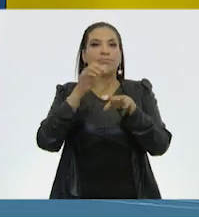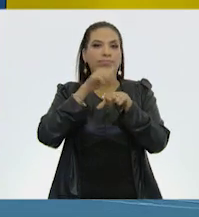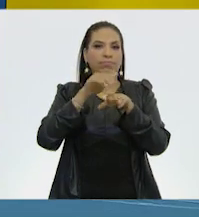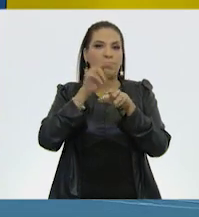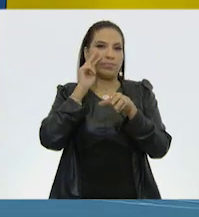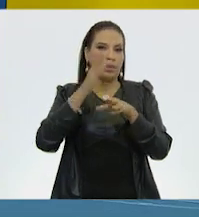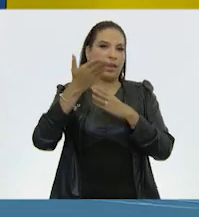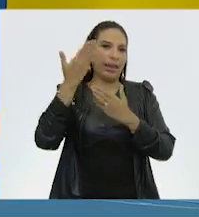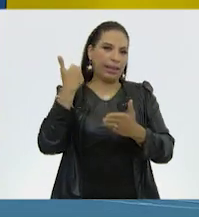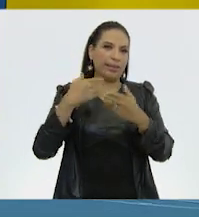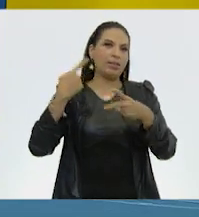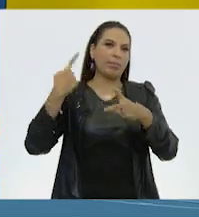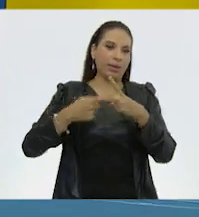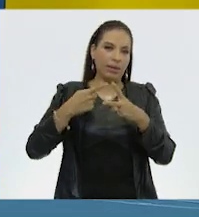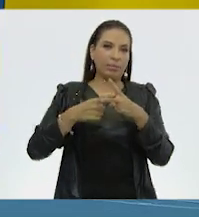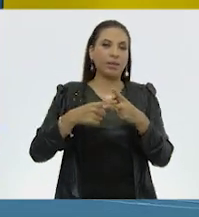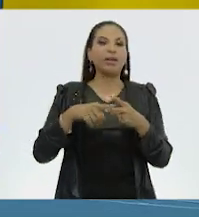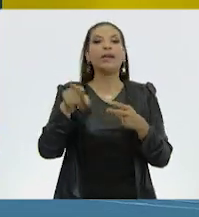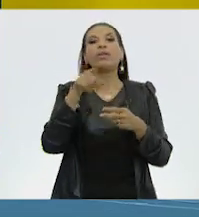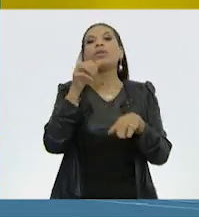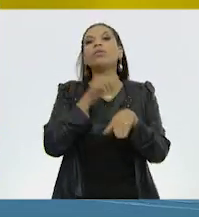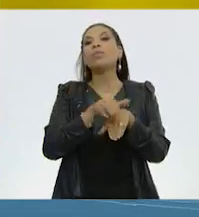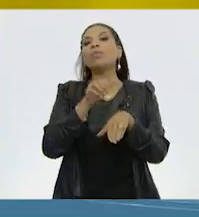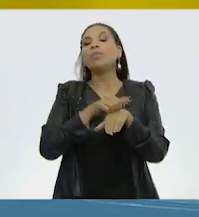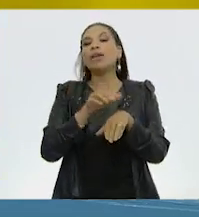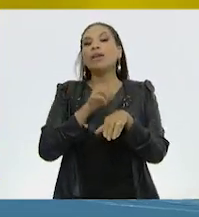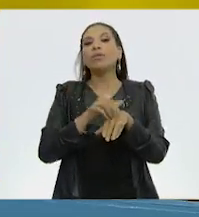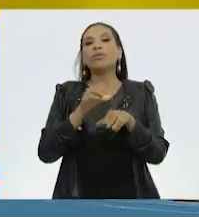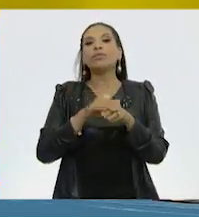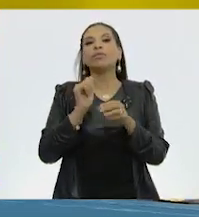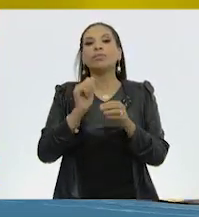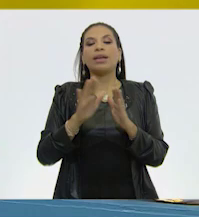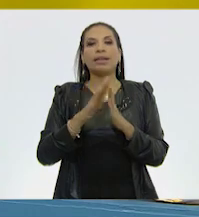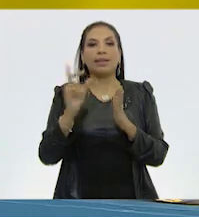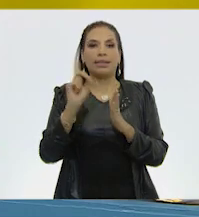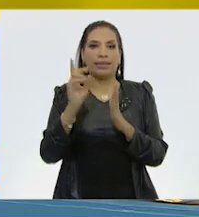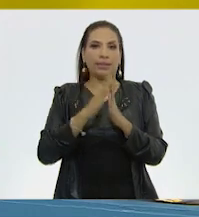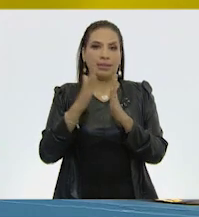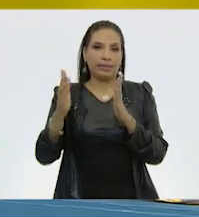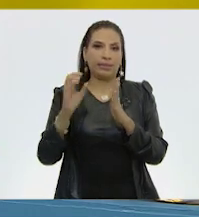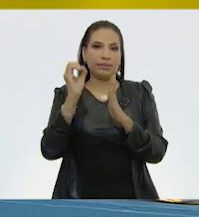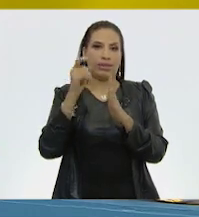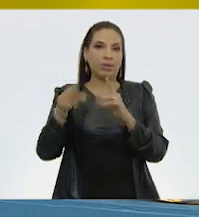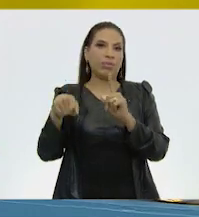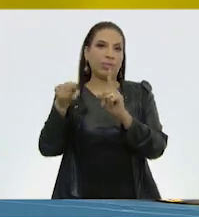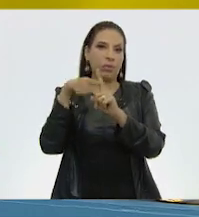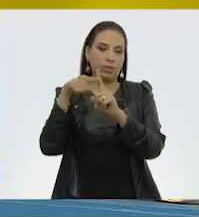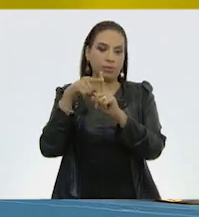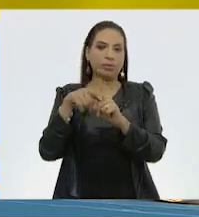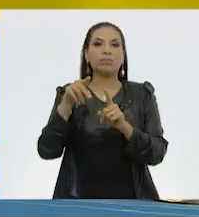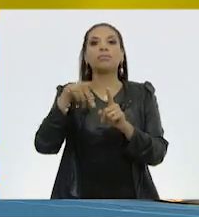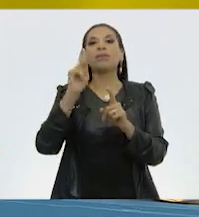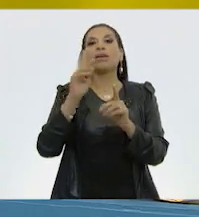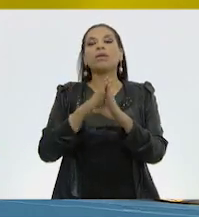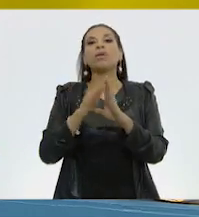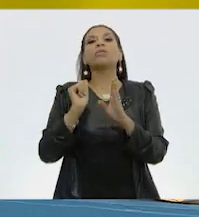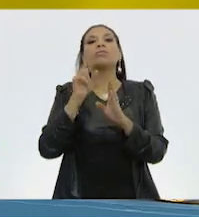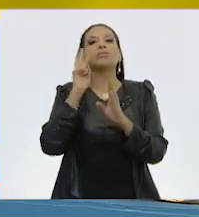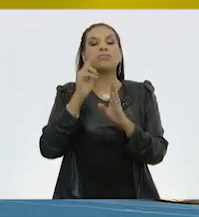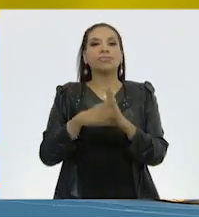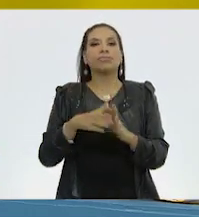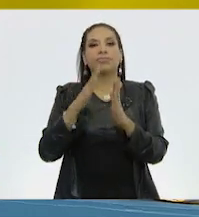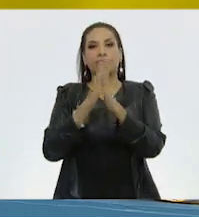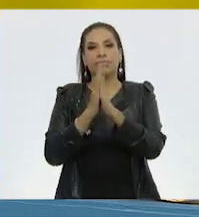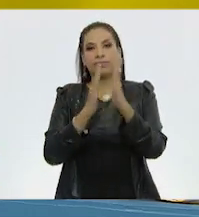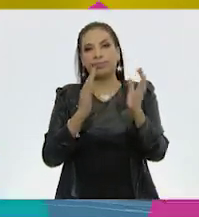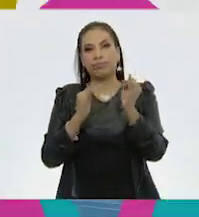sus clases de matemáticas, donde los números hacia el lado derecho del cero son positivos, mientras que los que aparecen del